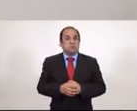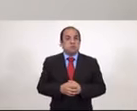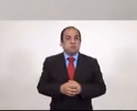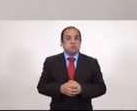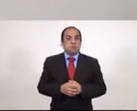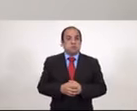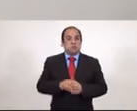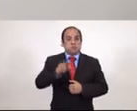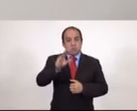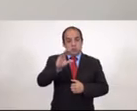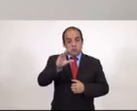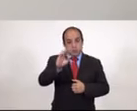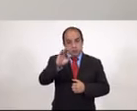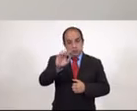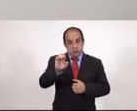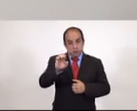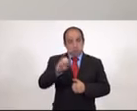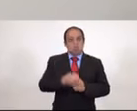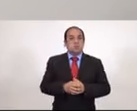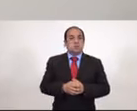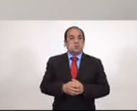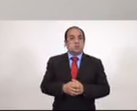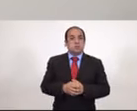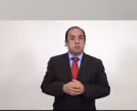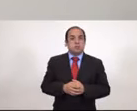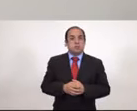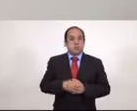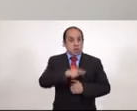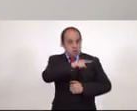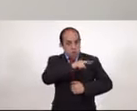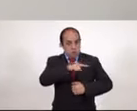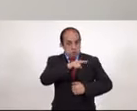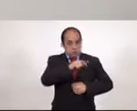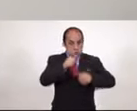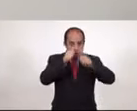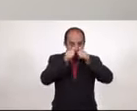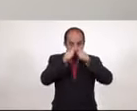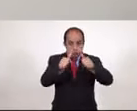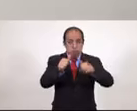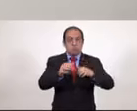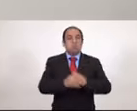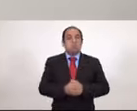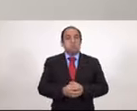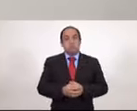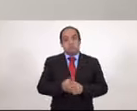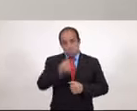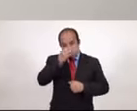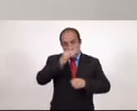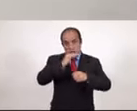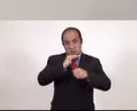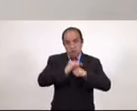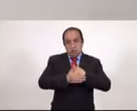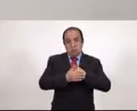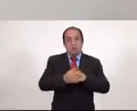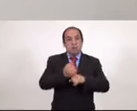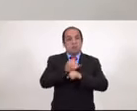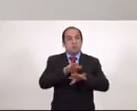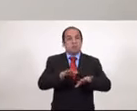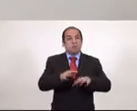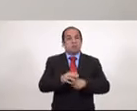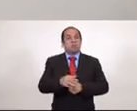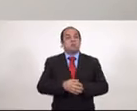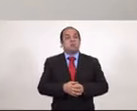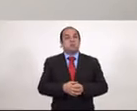de Electricidad está atendiendo, está por terminar, es el reporte que tenemos de Comisión Federal